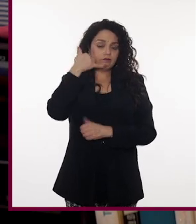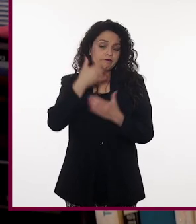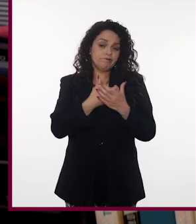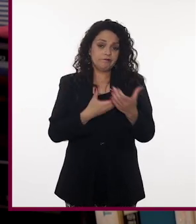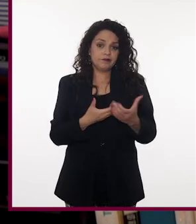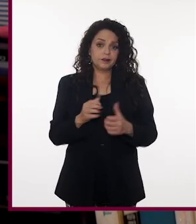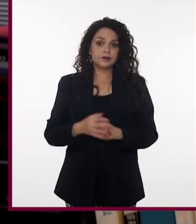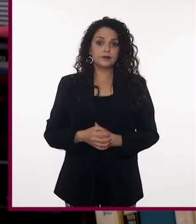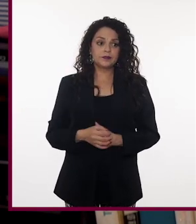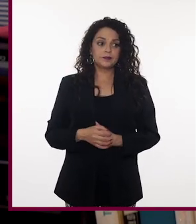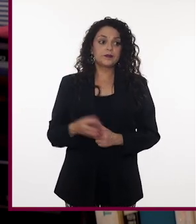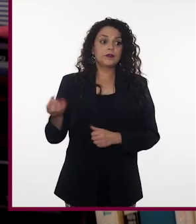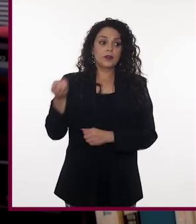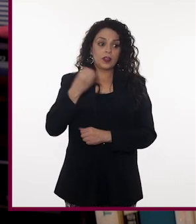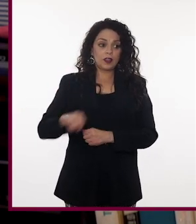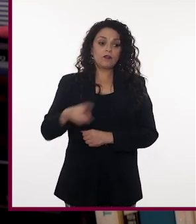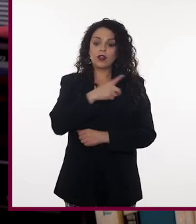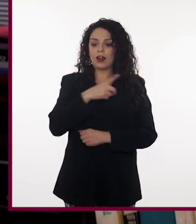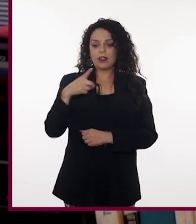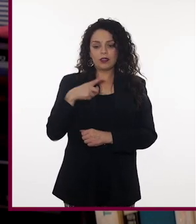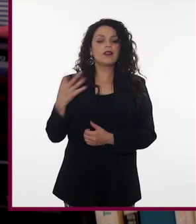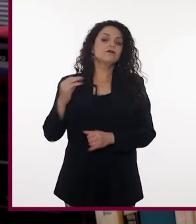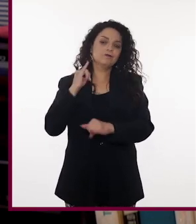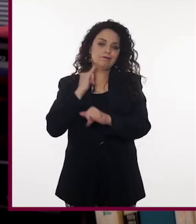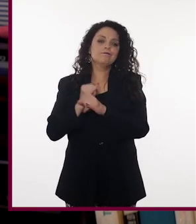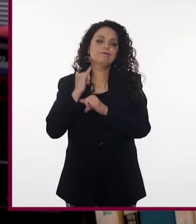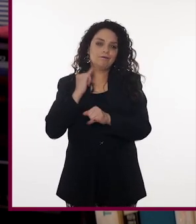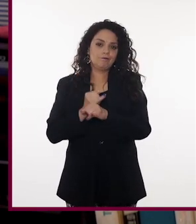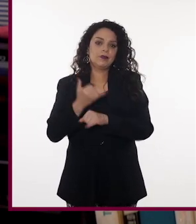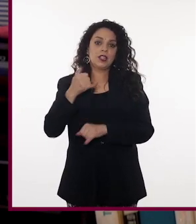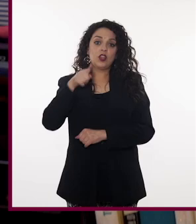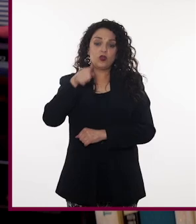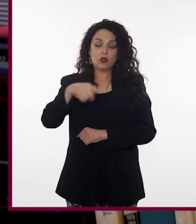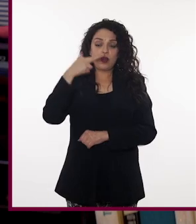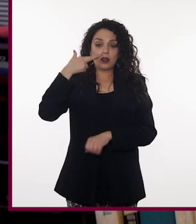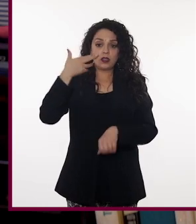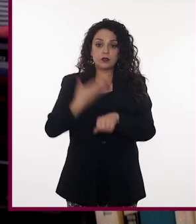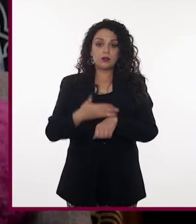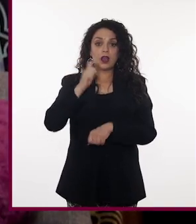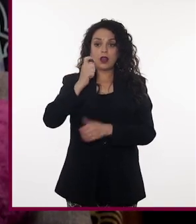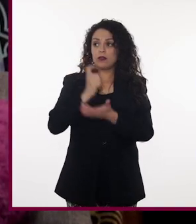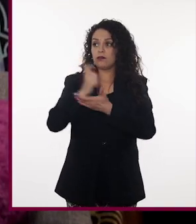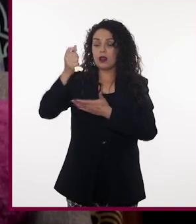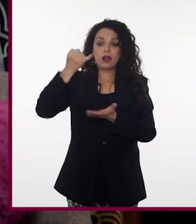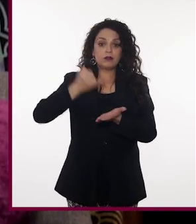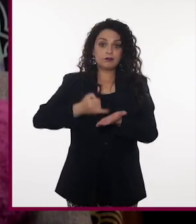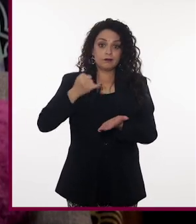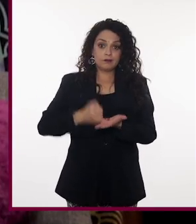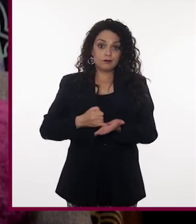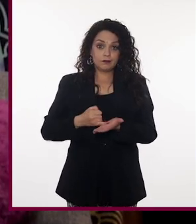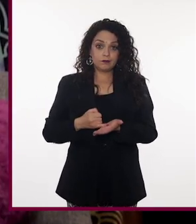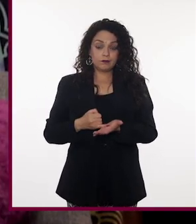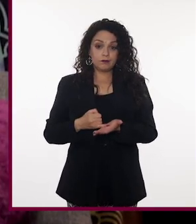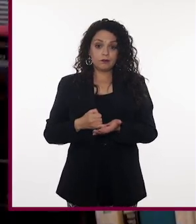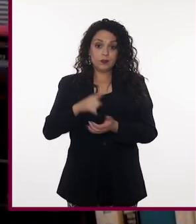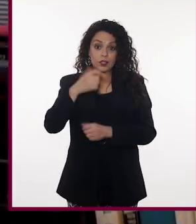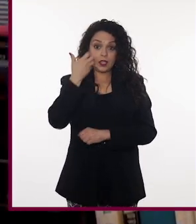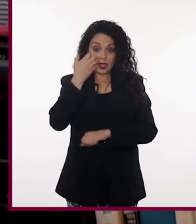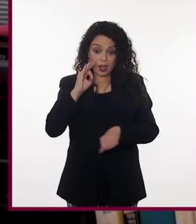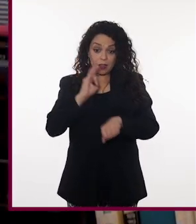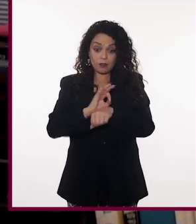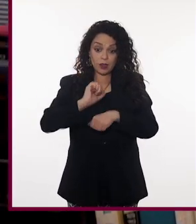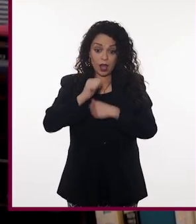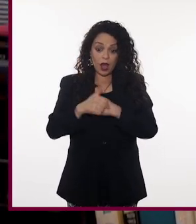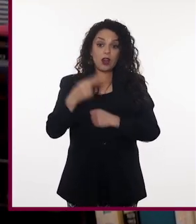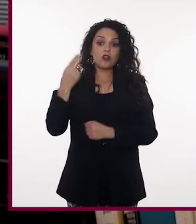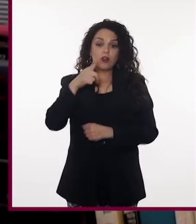celular. Obvio que tienes que tener datos, además de hacerte cargo de tus obligaciones fiscales. Y si quieres estar protegido, tendrás